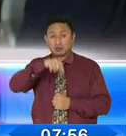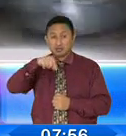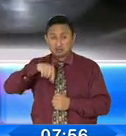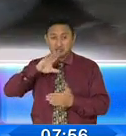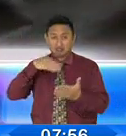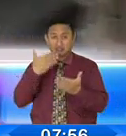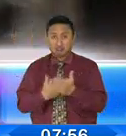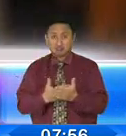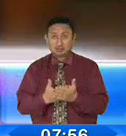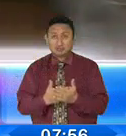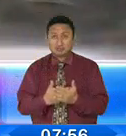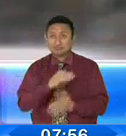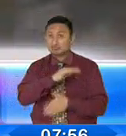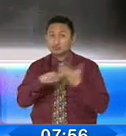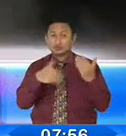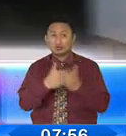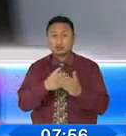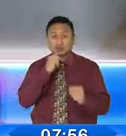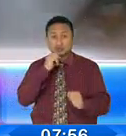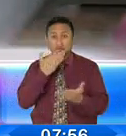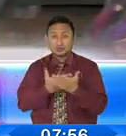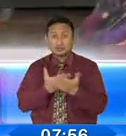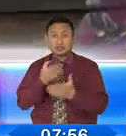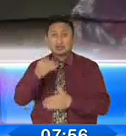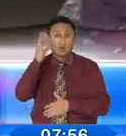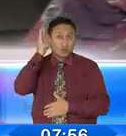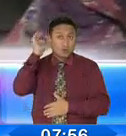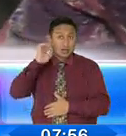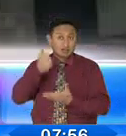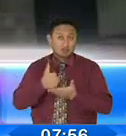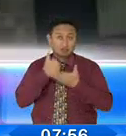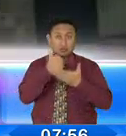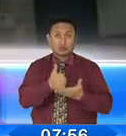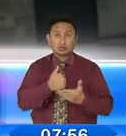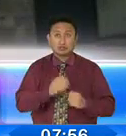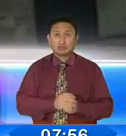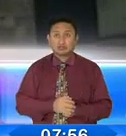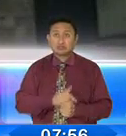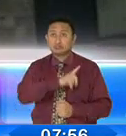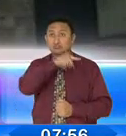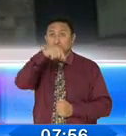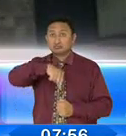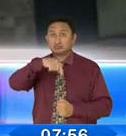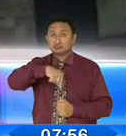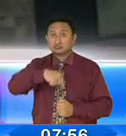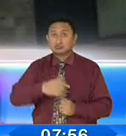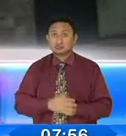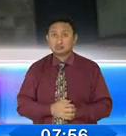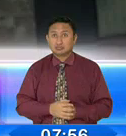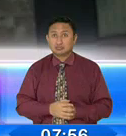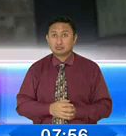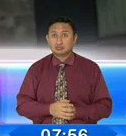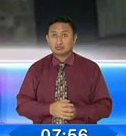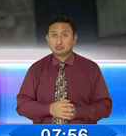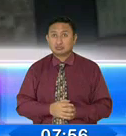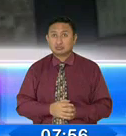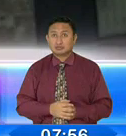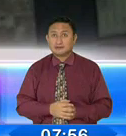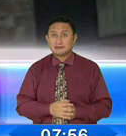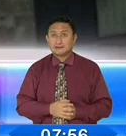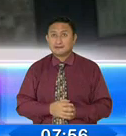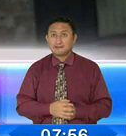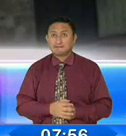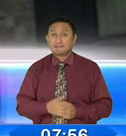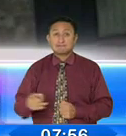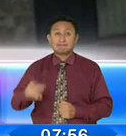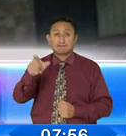lugar. Todos son agradecidos con la mujer que les brinda su mano. Llegué acá a este lugar y cuando llegué, no estaba la